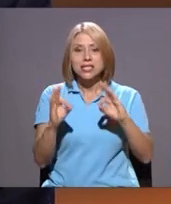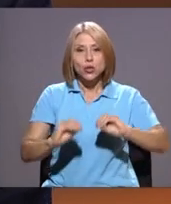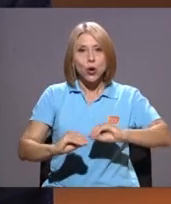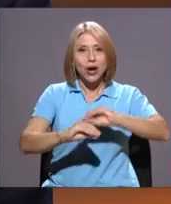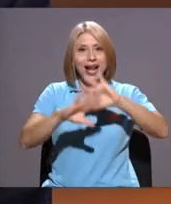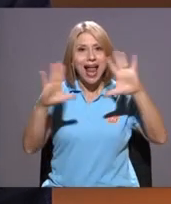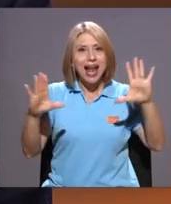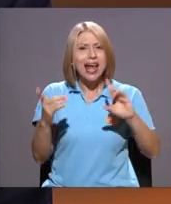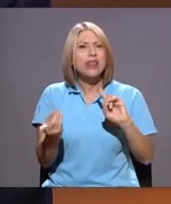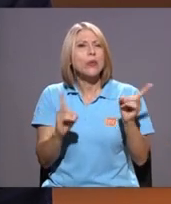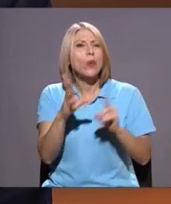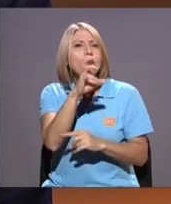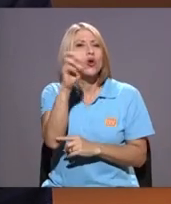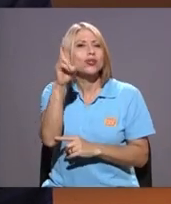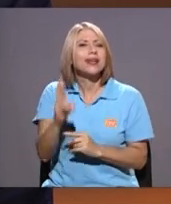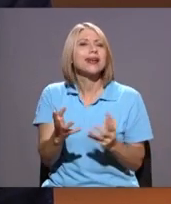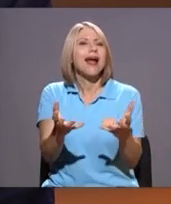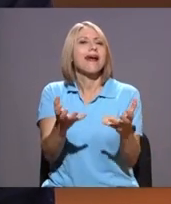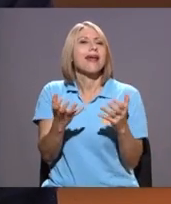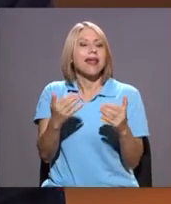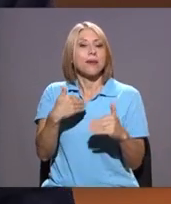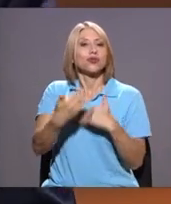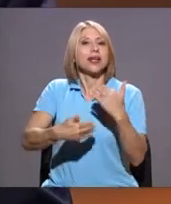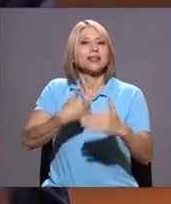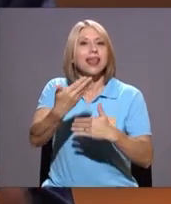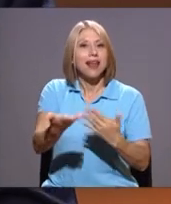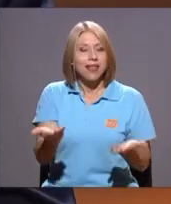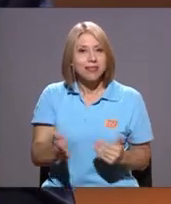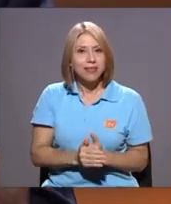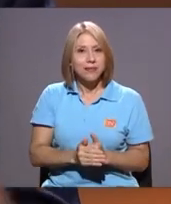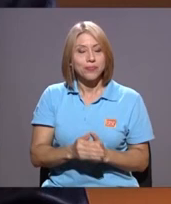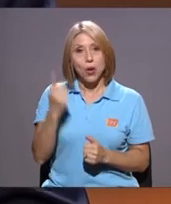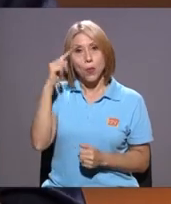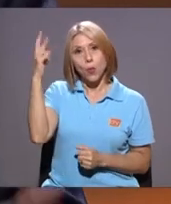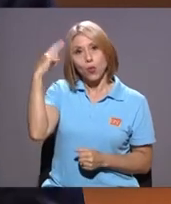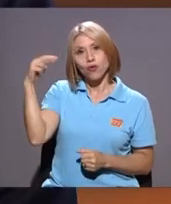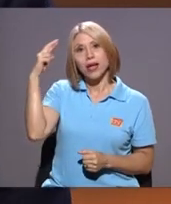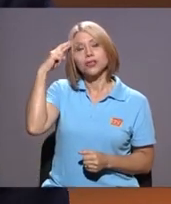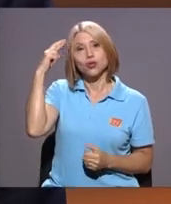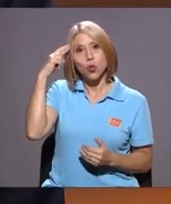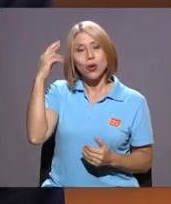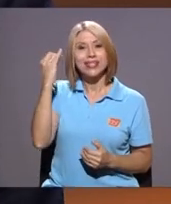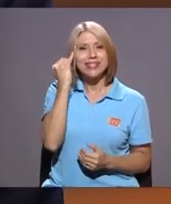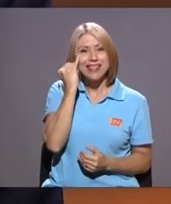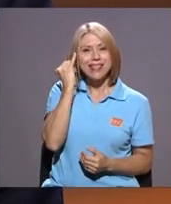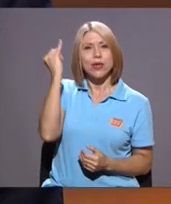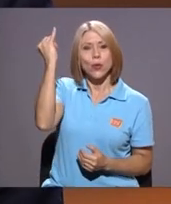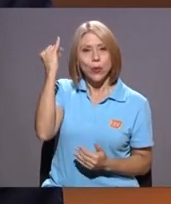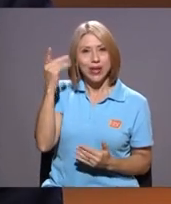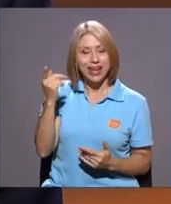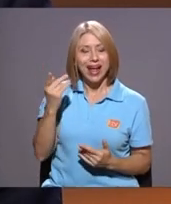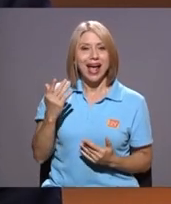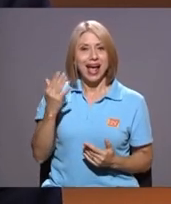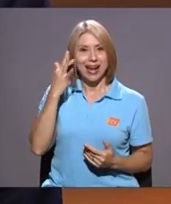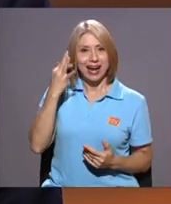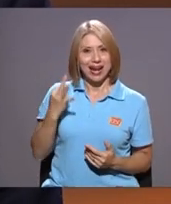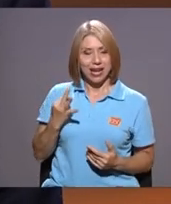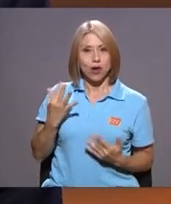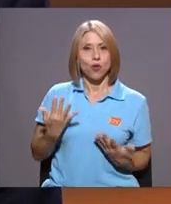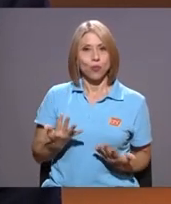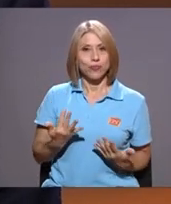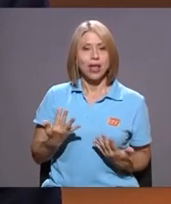que queremos hacia adelante y por razones de carácter ideológico creo yo se ha